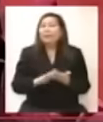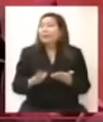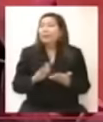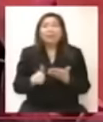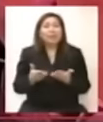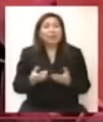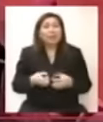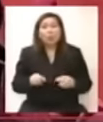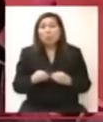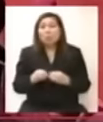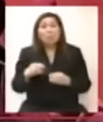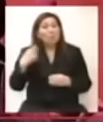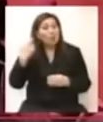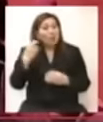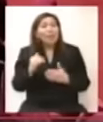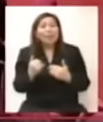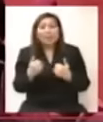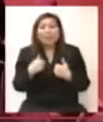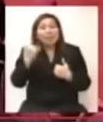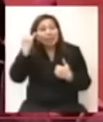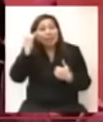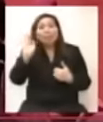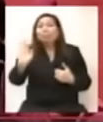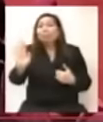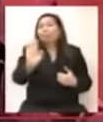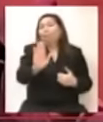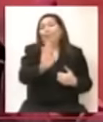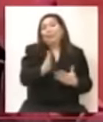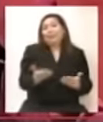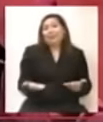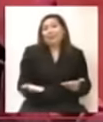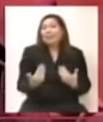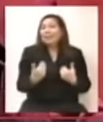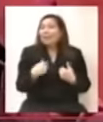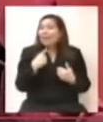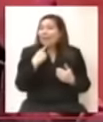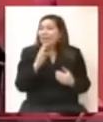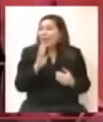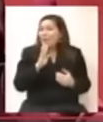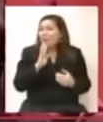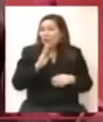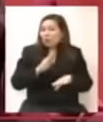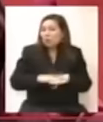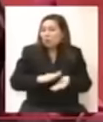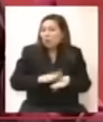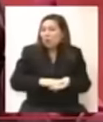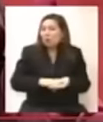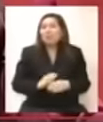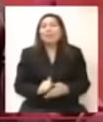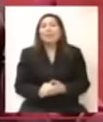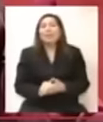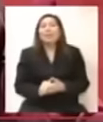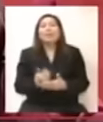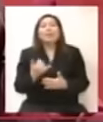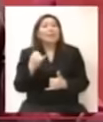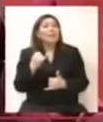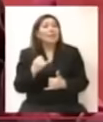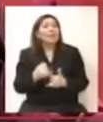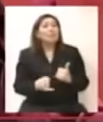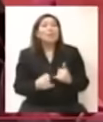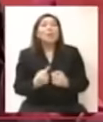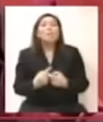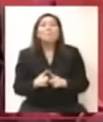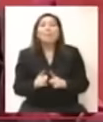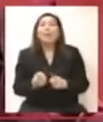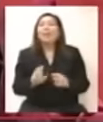favor de estos tratados por la misma ideología que tienen entonces ya estamos hablando sobre situaciones ya concluidas